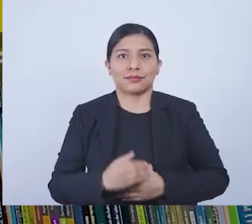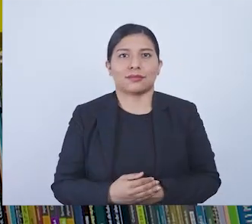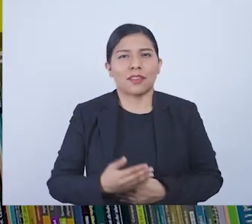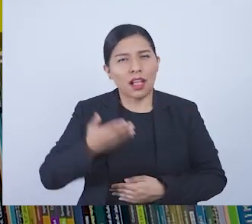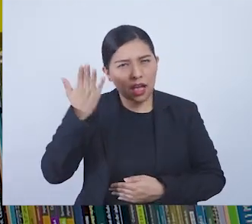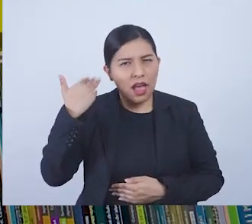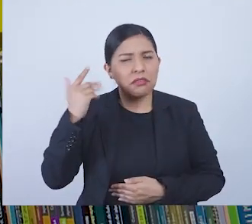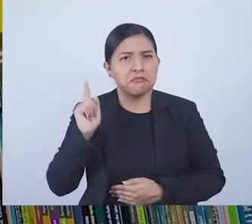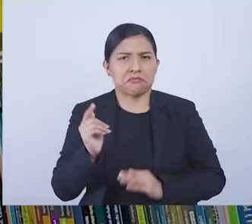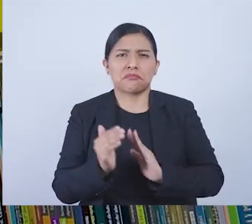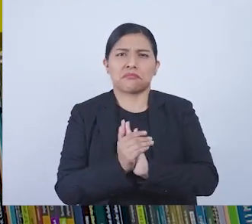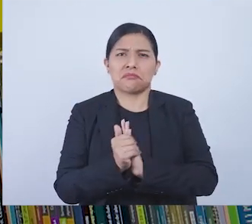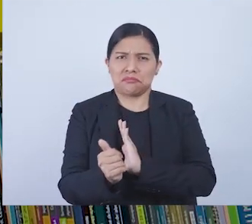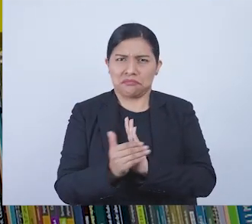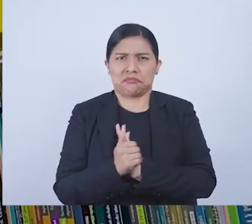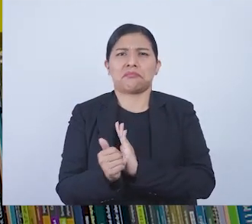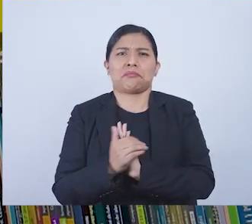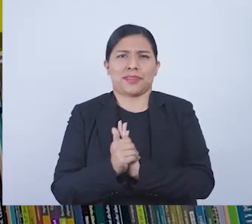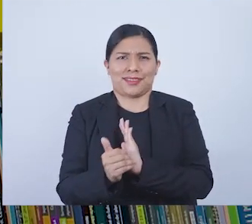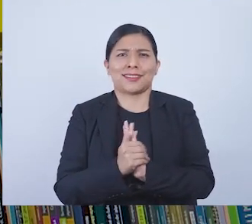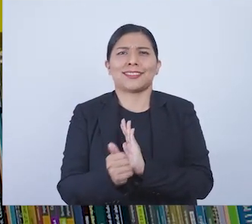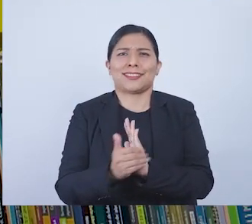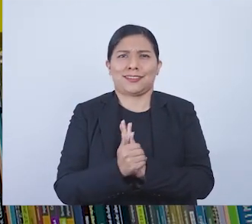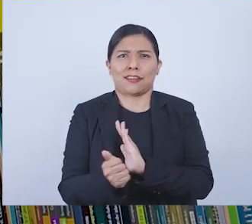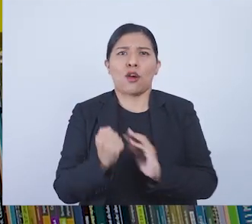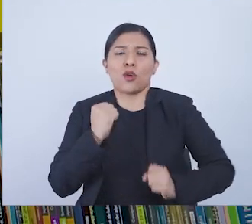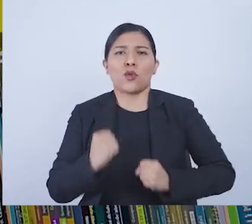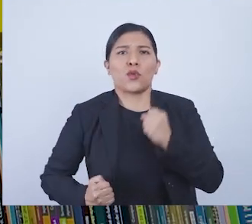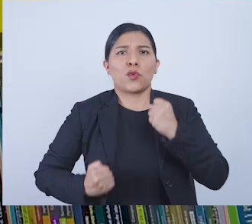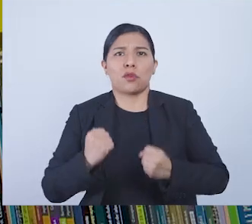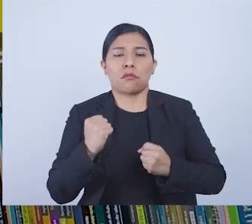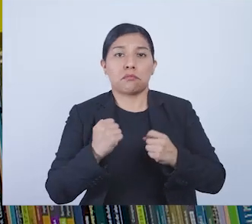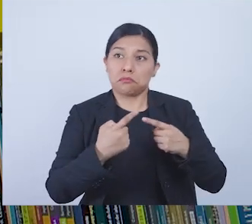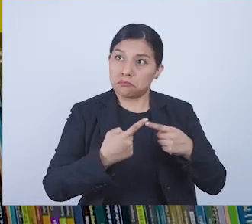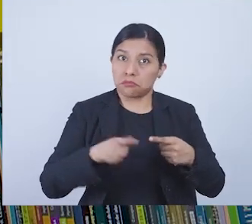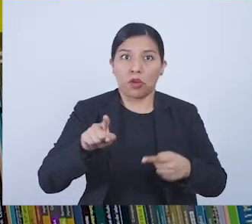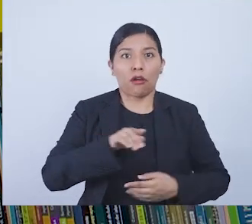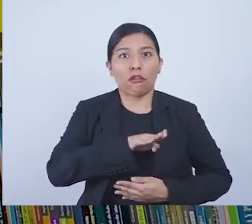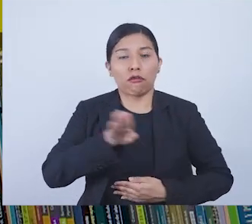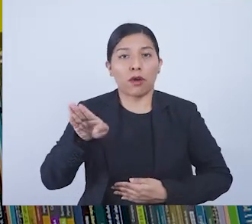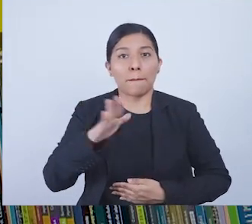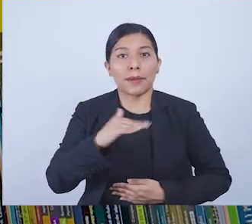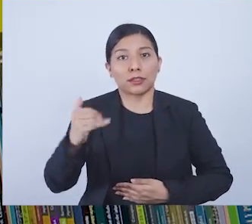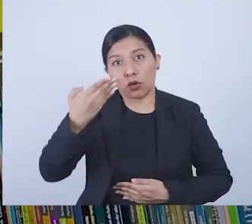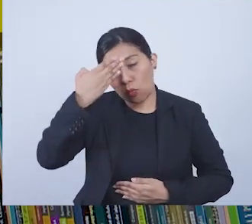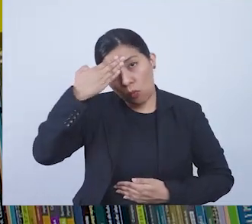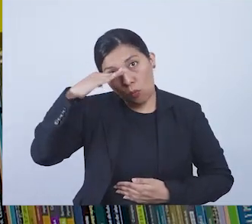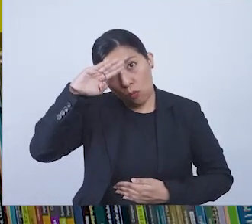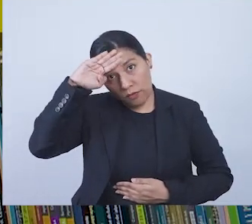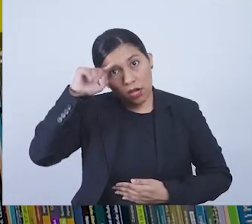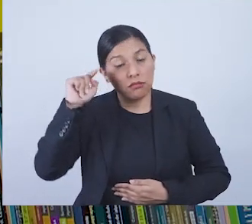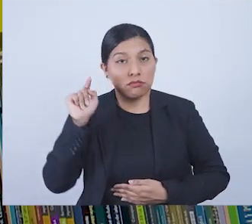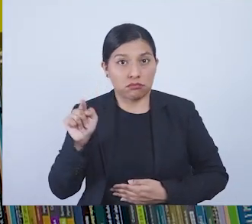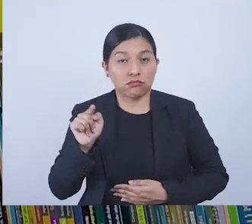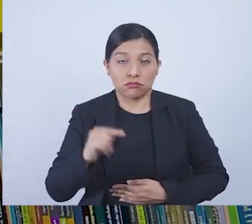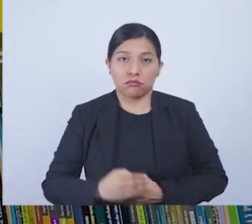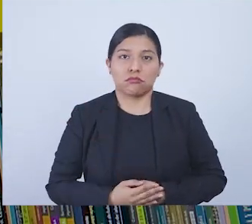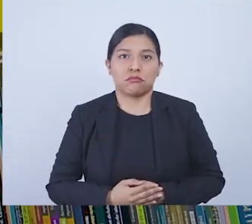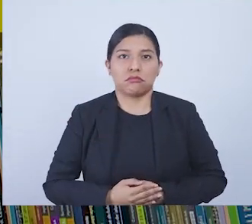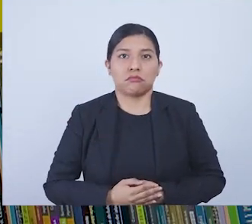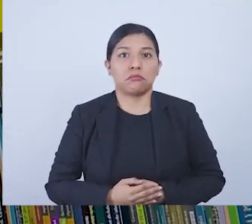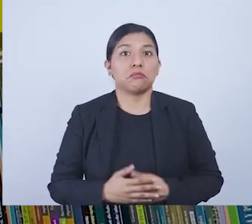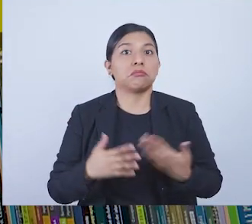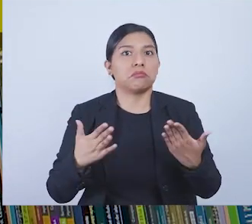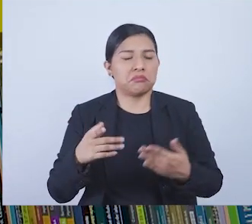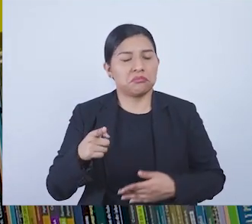que con habilidades para esta actividad física se enviaron a Cuba, auspiciados por el Instituto de Deporte. De tal manera